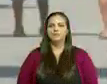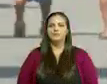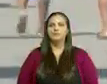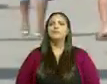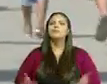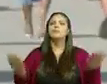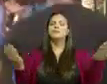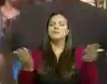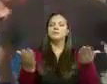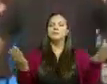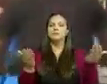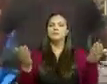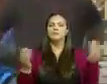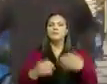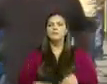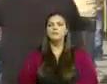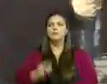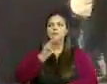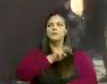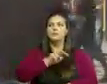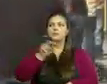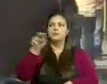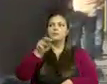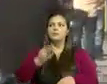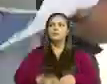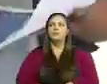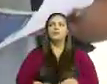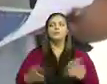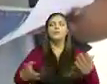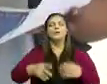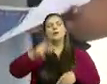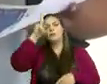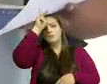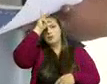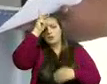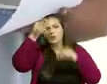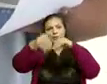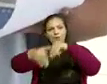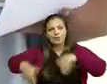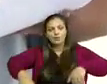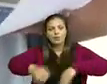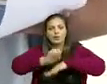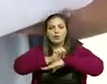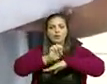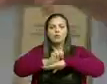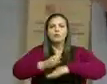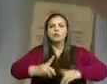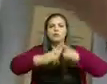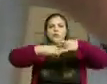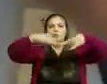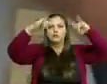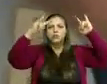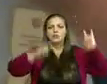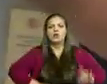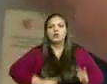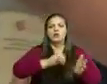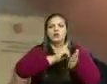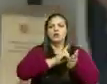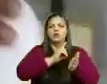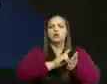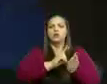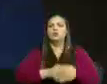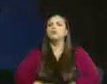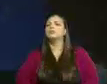internacional de la ciudad. Allí también se visualizó la existencia de una carpa de información, donde además la recomendación es